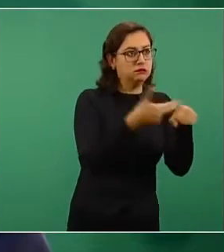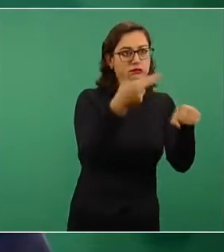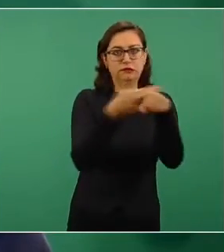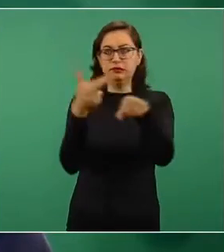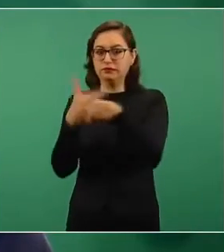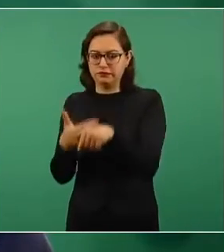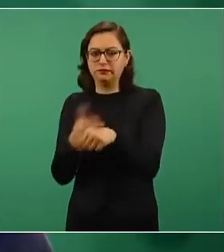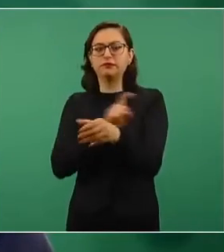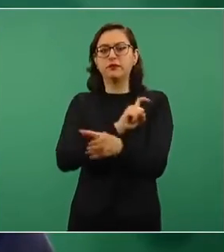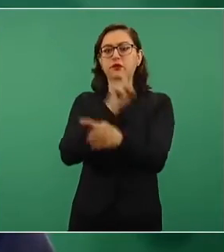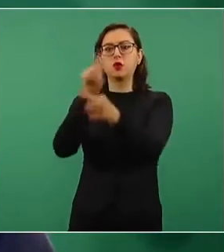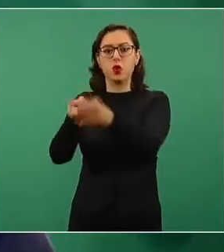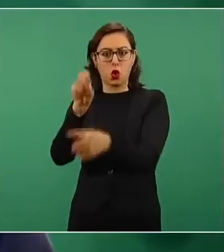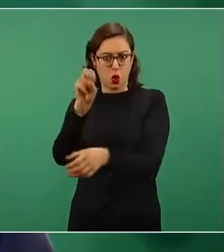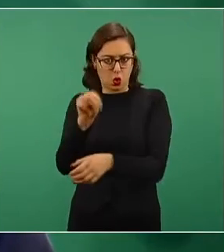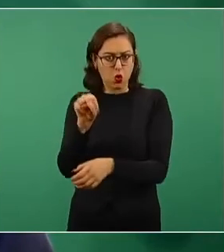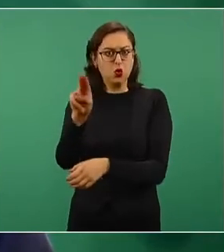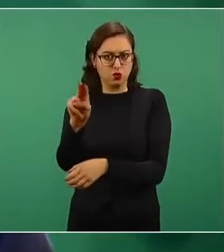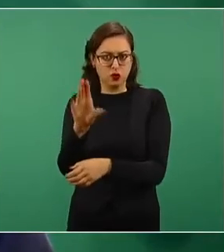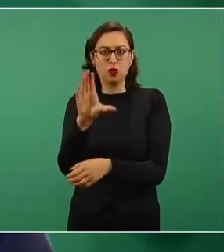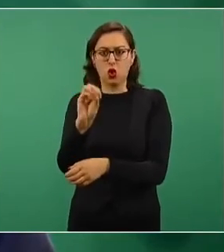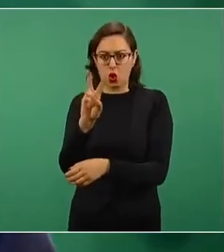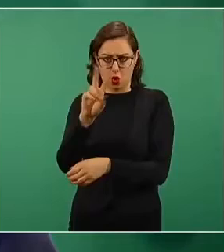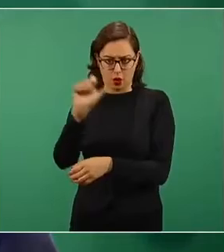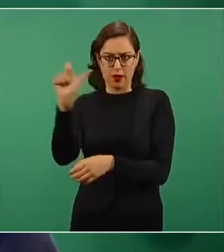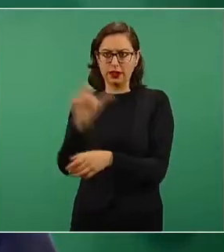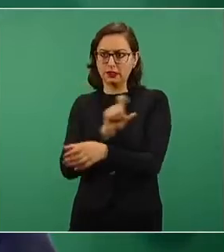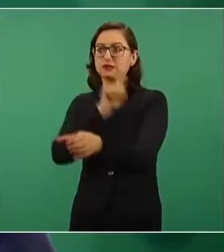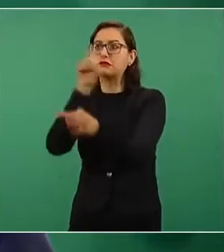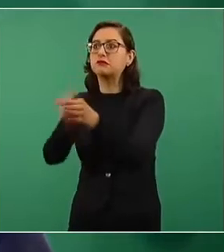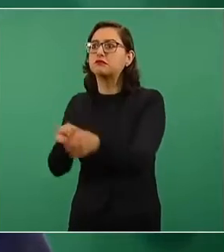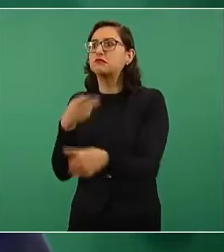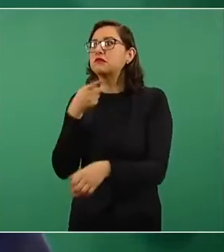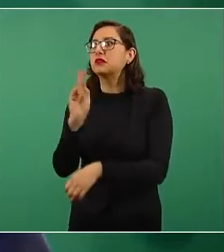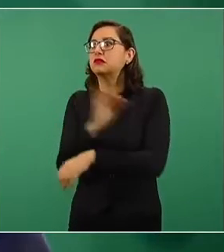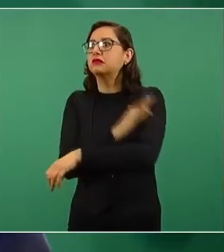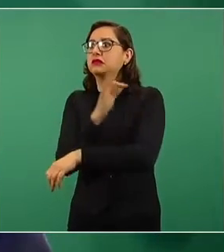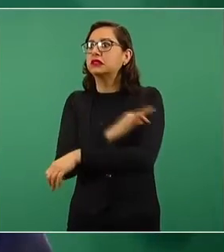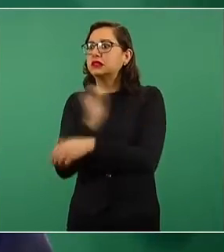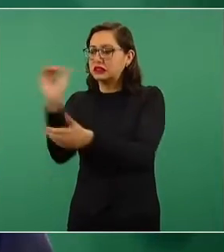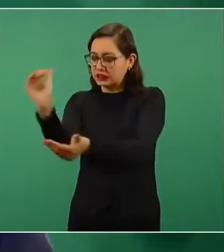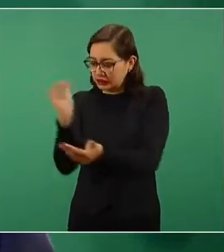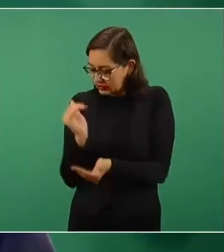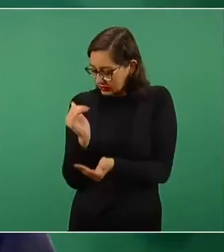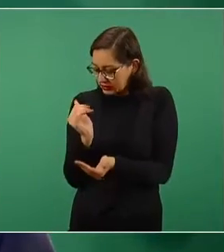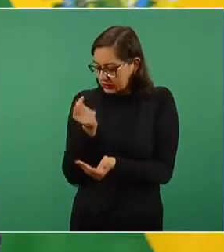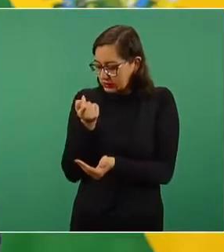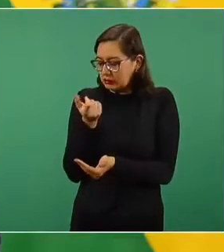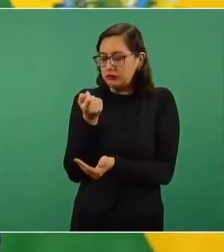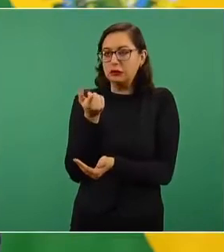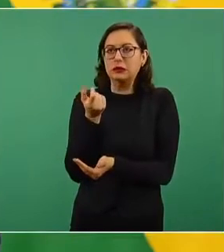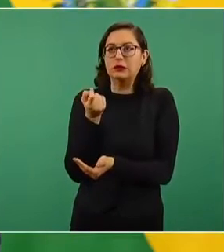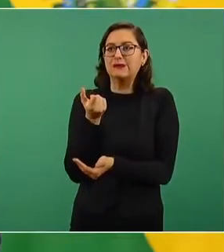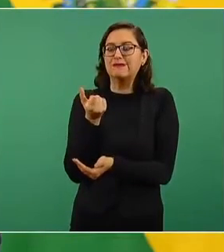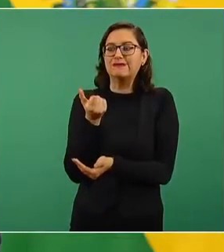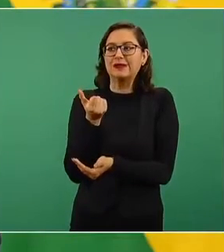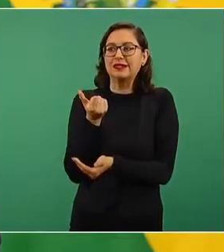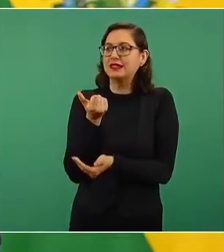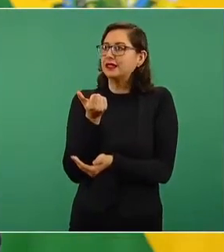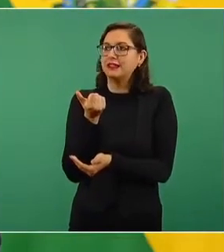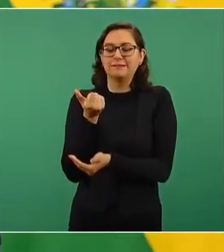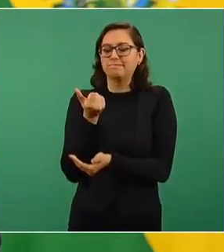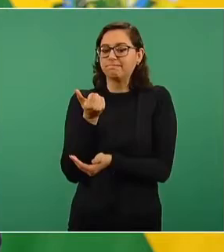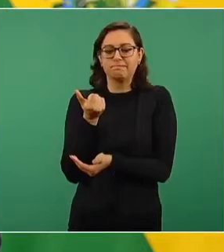cubría solo una pequeña parte de la población. Así que nosotros inmediatamente tomamos contacto